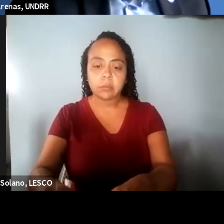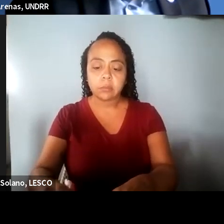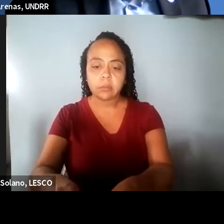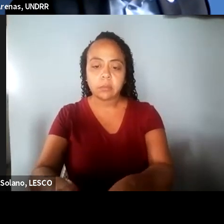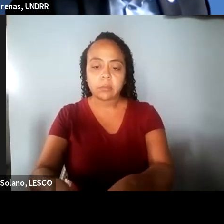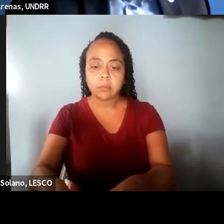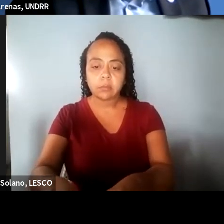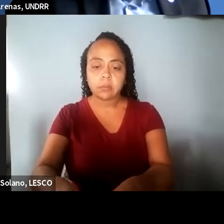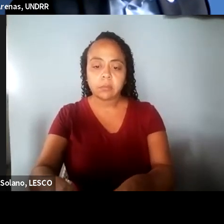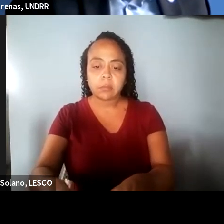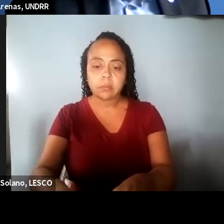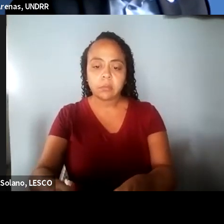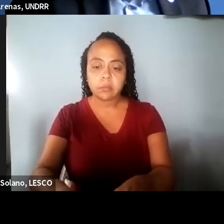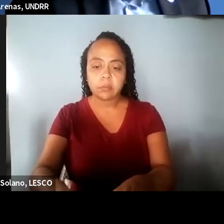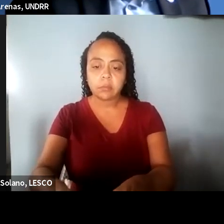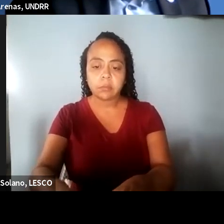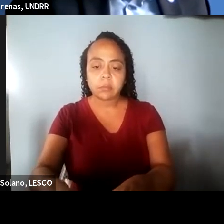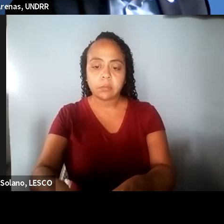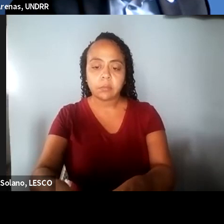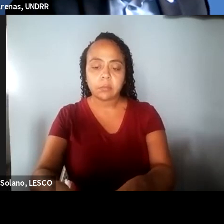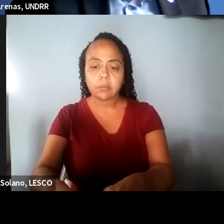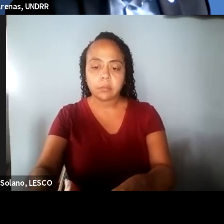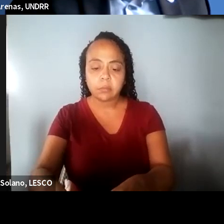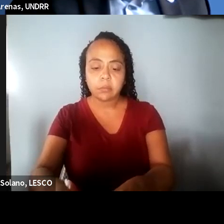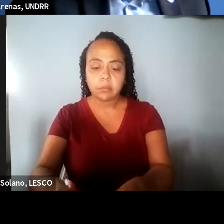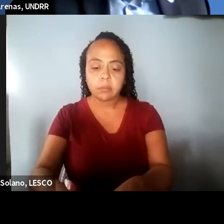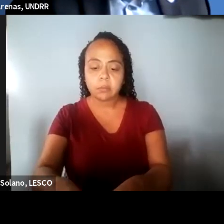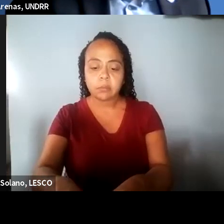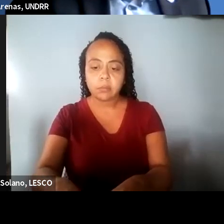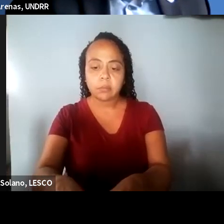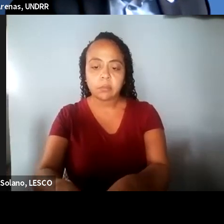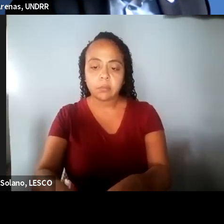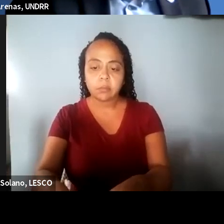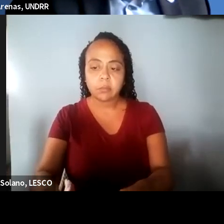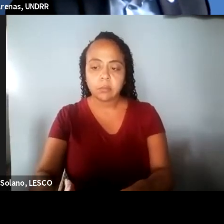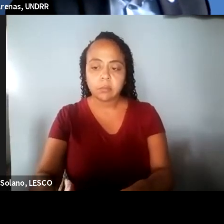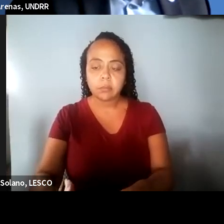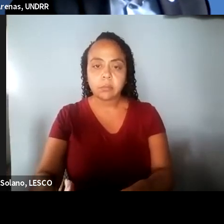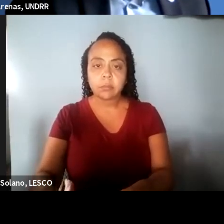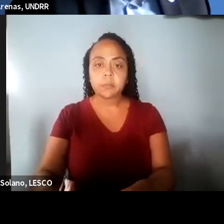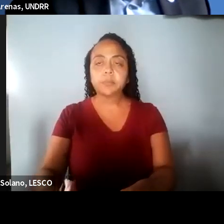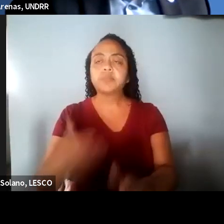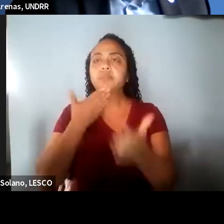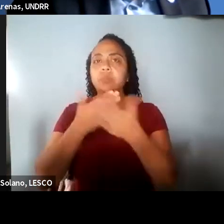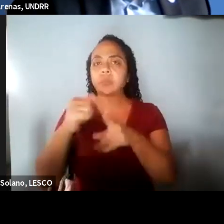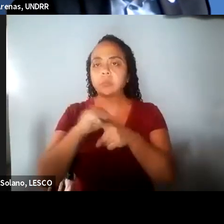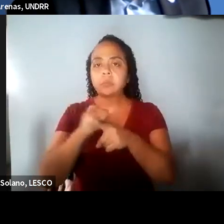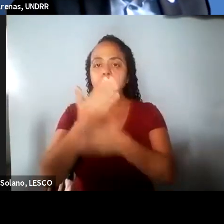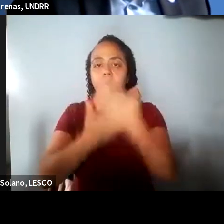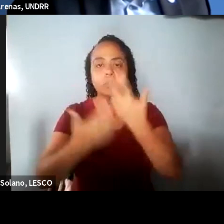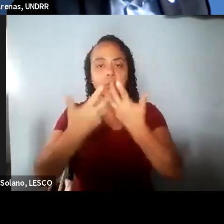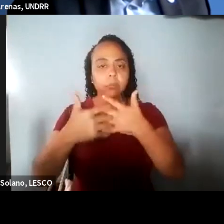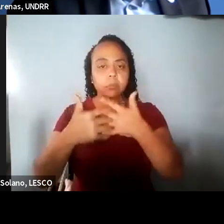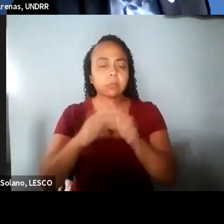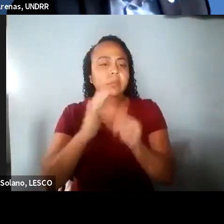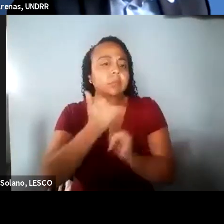distinto que pasa con la industria de alimentos por ejemplo del nivel de exposición es muchísimo menor por las buenas prácticas de manufactura qué pasa con la